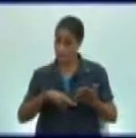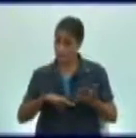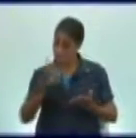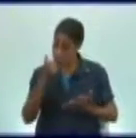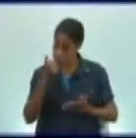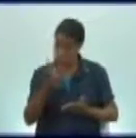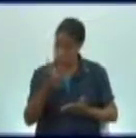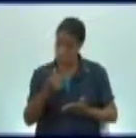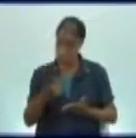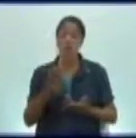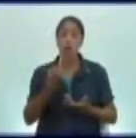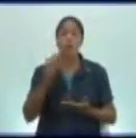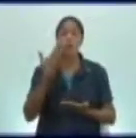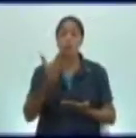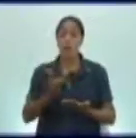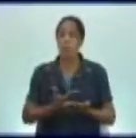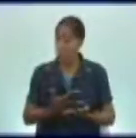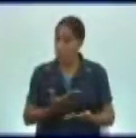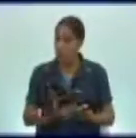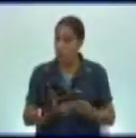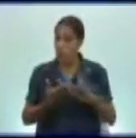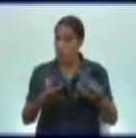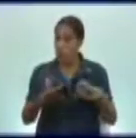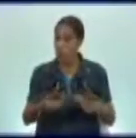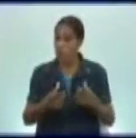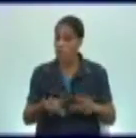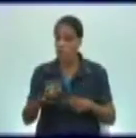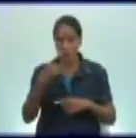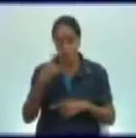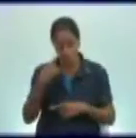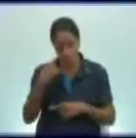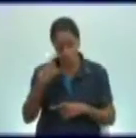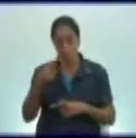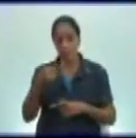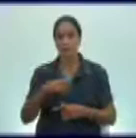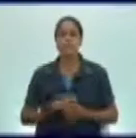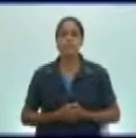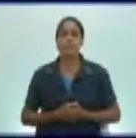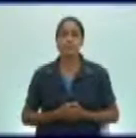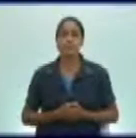una propuesta de un video que vamos a visualizar.